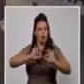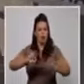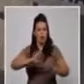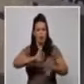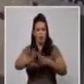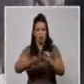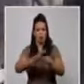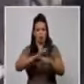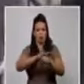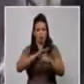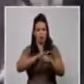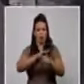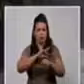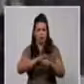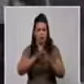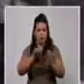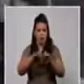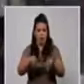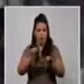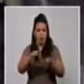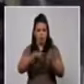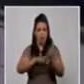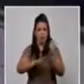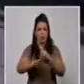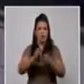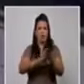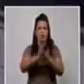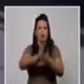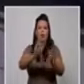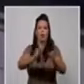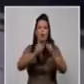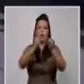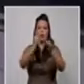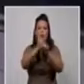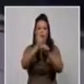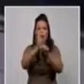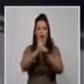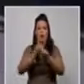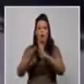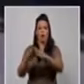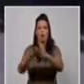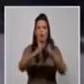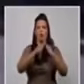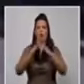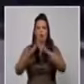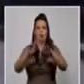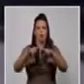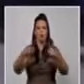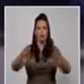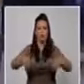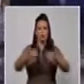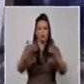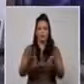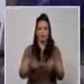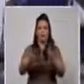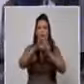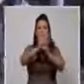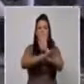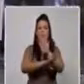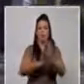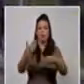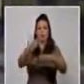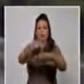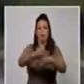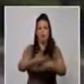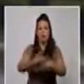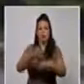un mejor control se profundiza en el trabajo comunitario, en el establecimiento de medidas de restricción de movimiento y en el ingreso